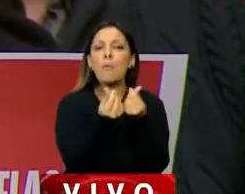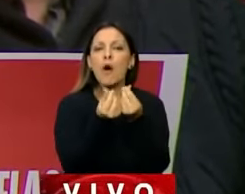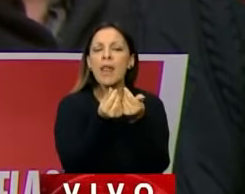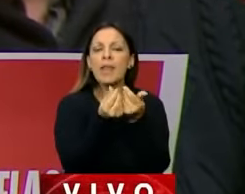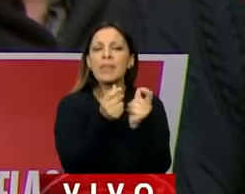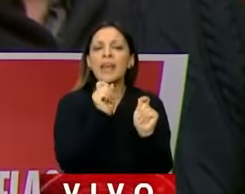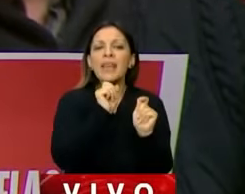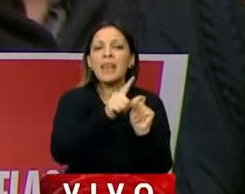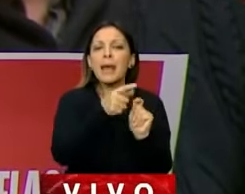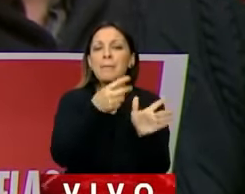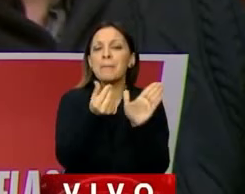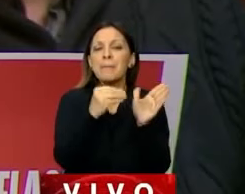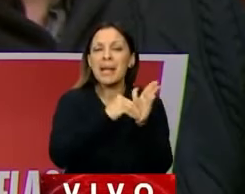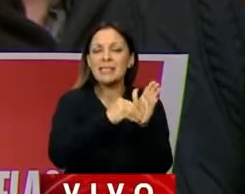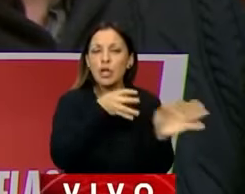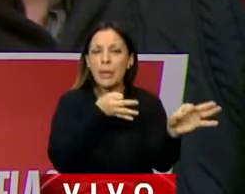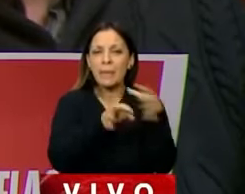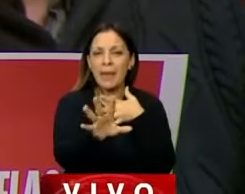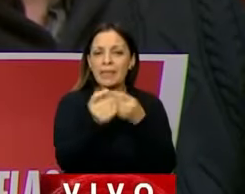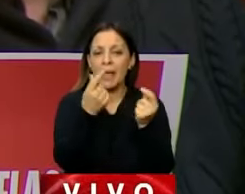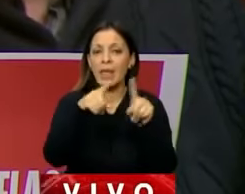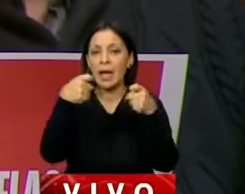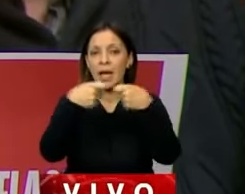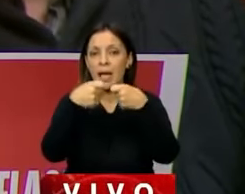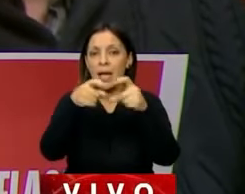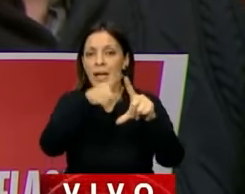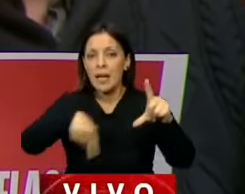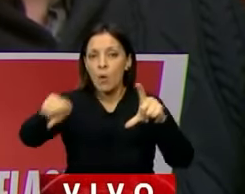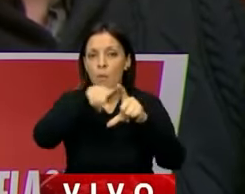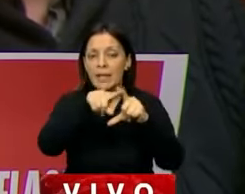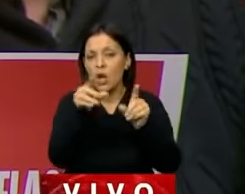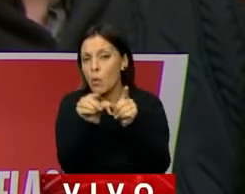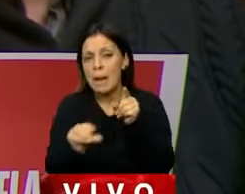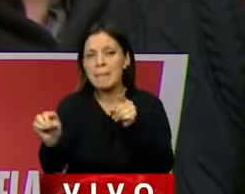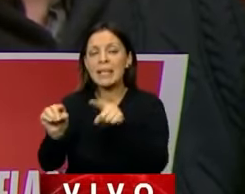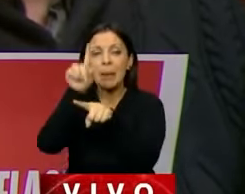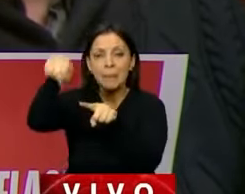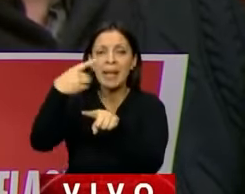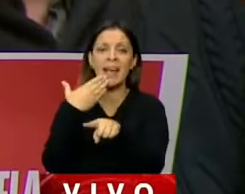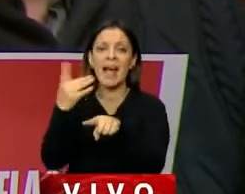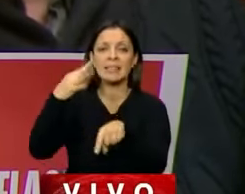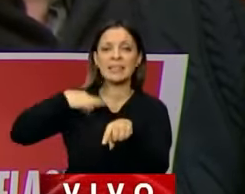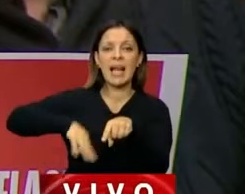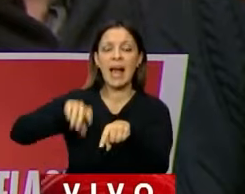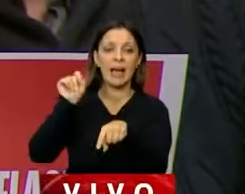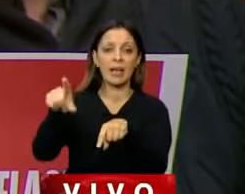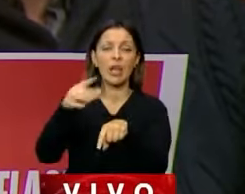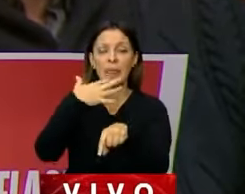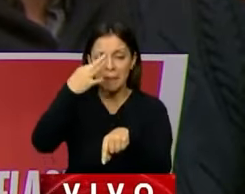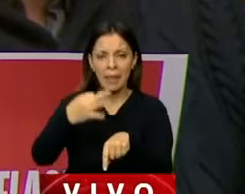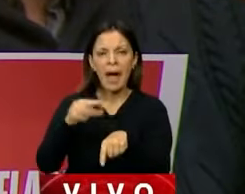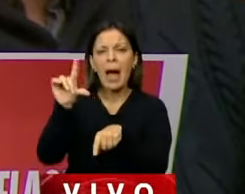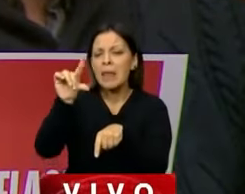del precio de venta de un neumático es el salario de los trabajadores y van a ver que es una parte